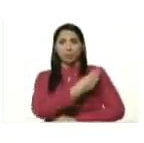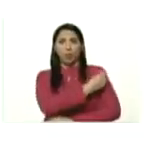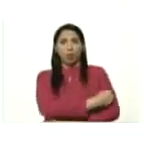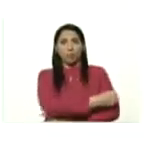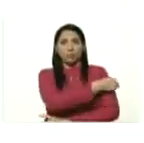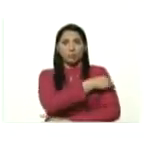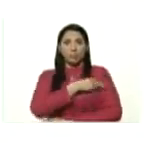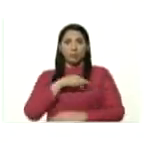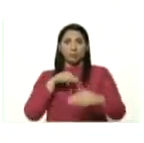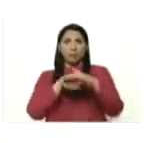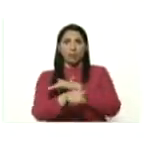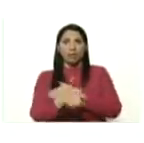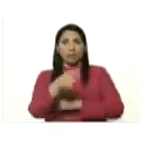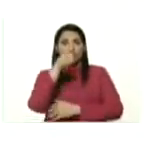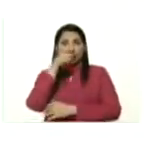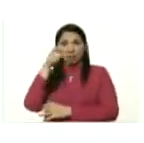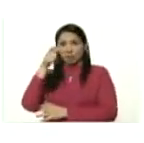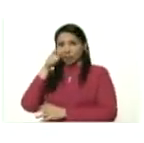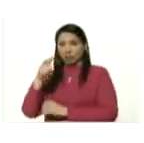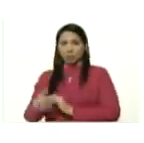hospitalizados en los hospitales Centinela,